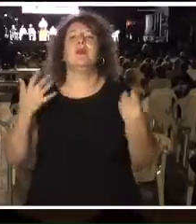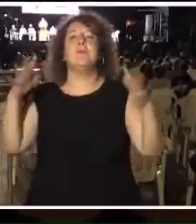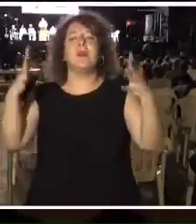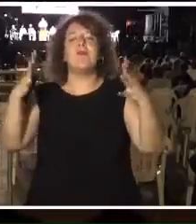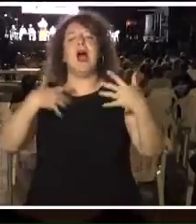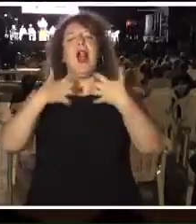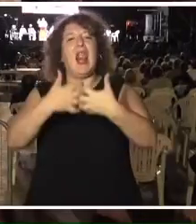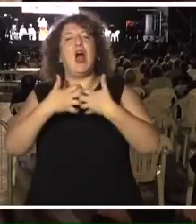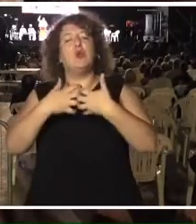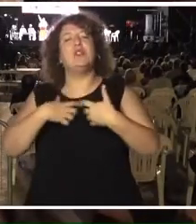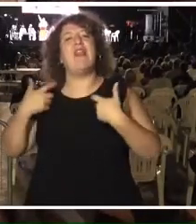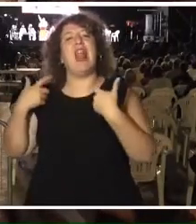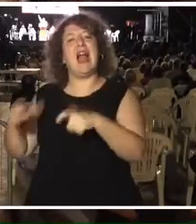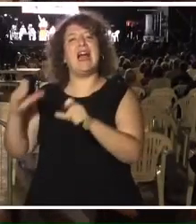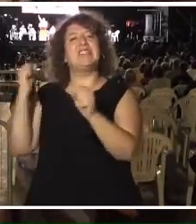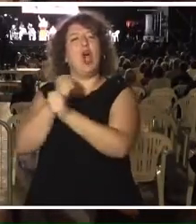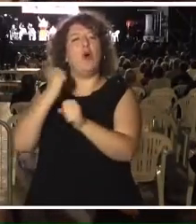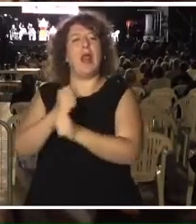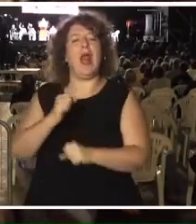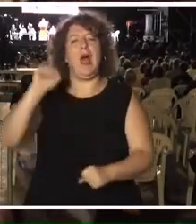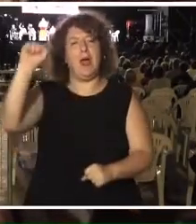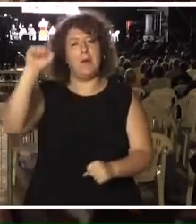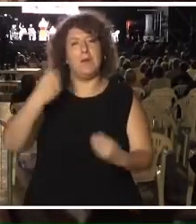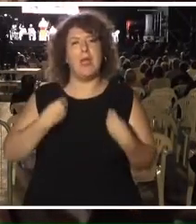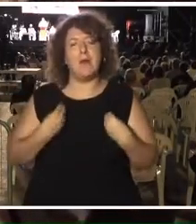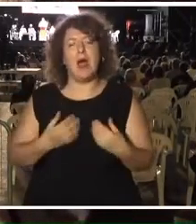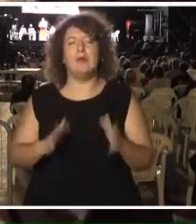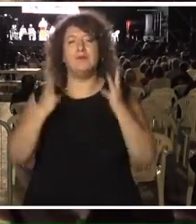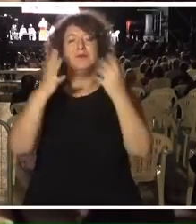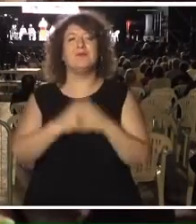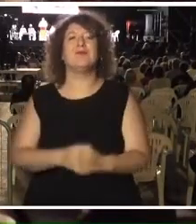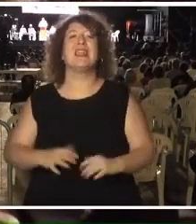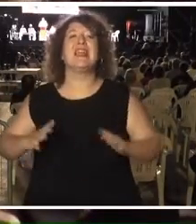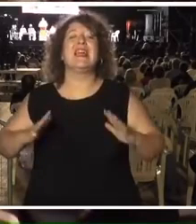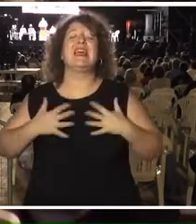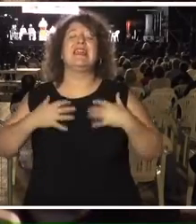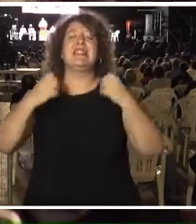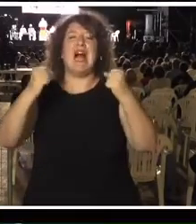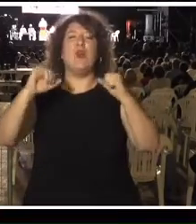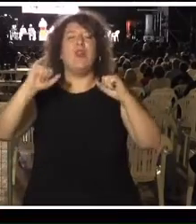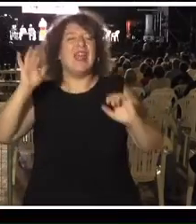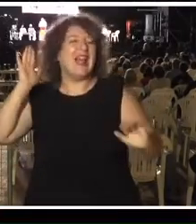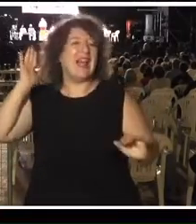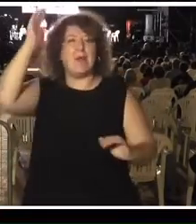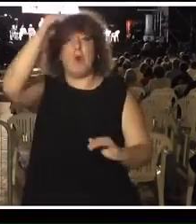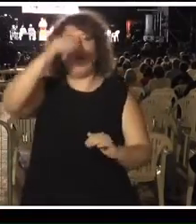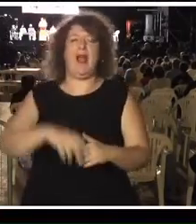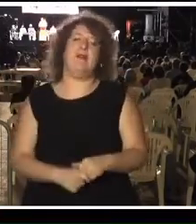clase obrera! ¡Salud y República!